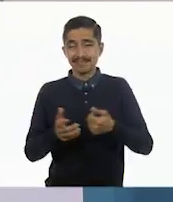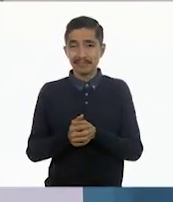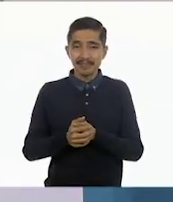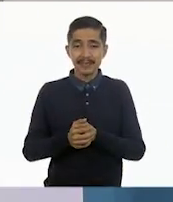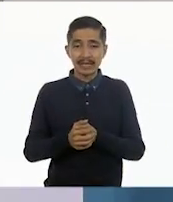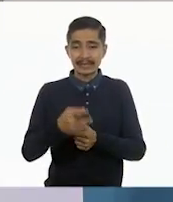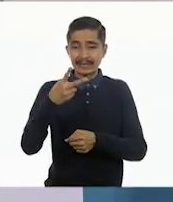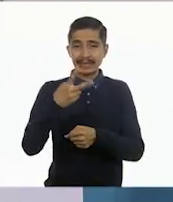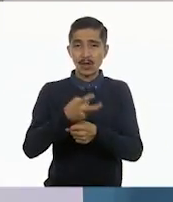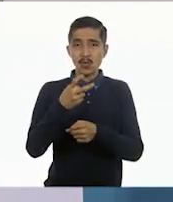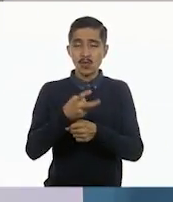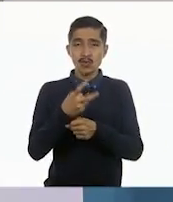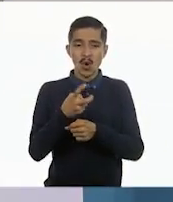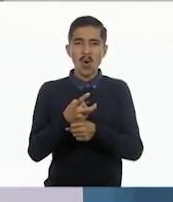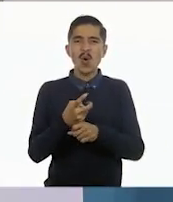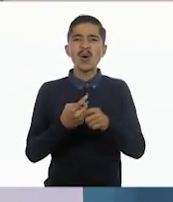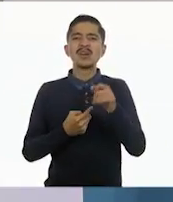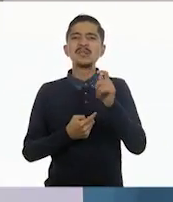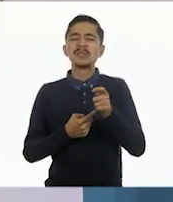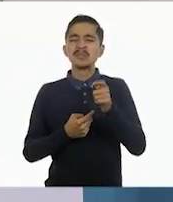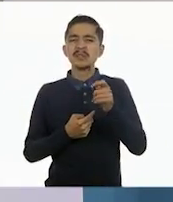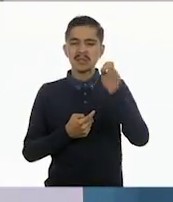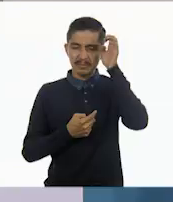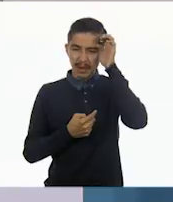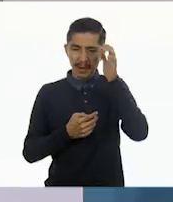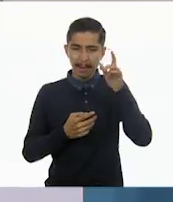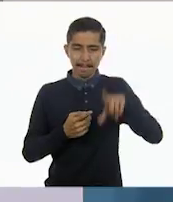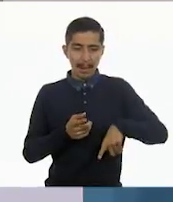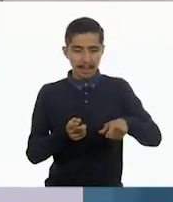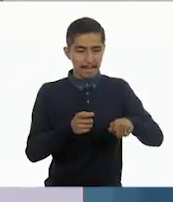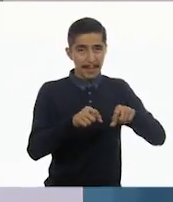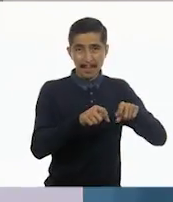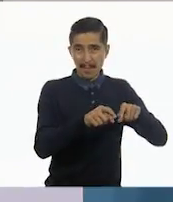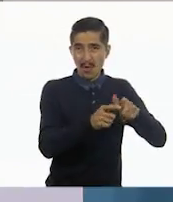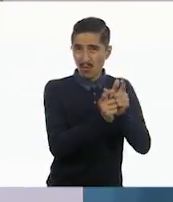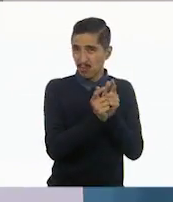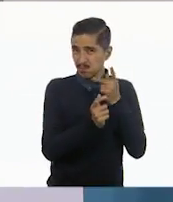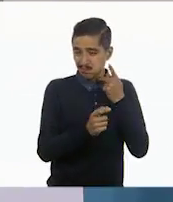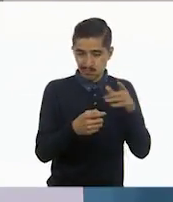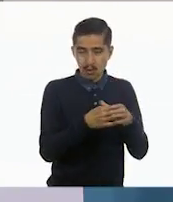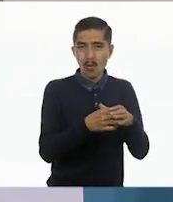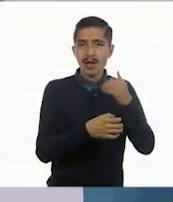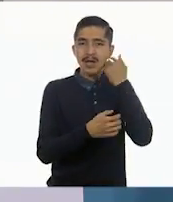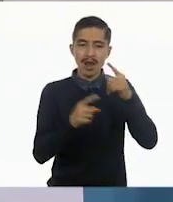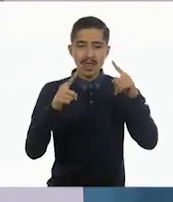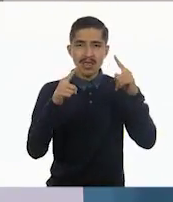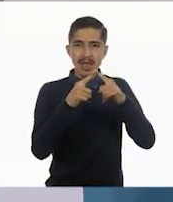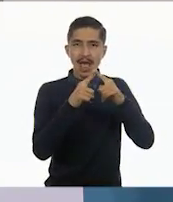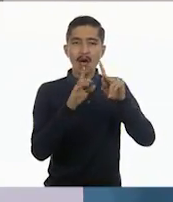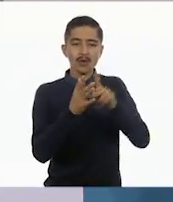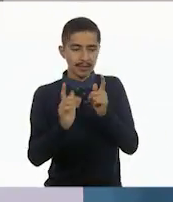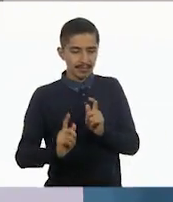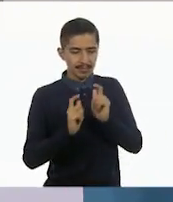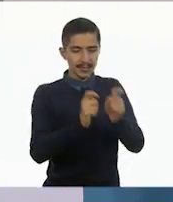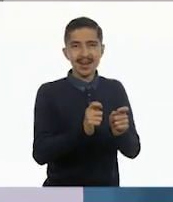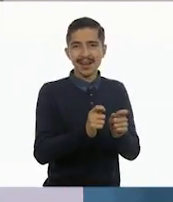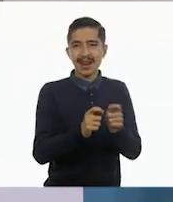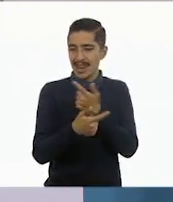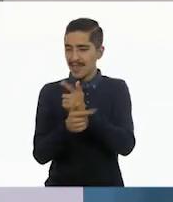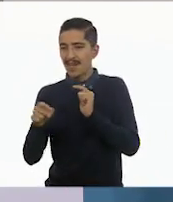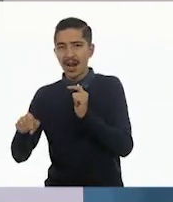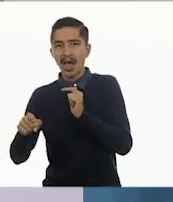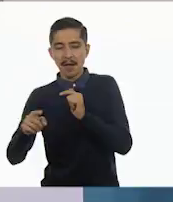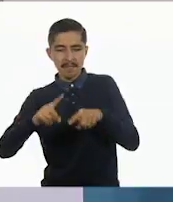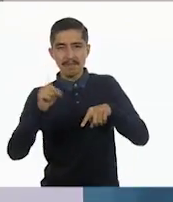de que el Segundo Imperio era un proyecto del Partido Conservador para devolverle a la Iglesia el poder que se le había quitado la Reforma Liberal,